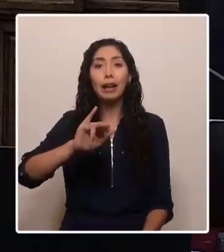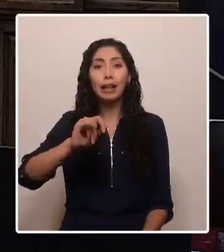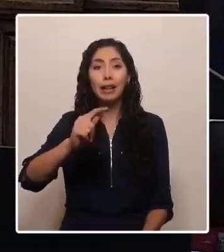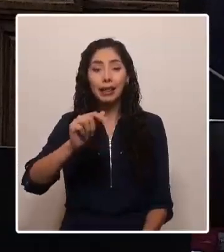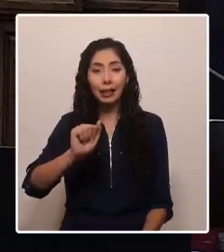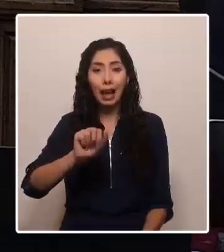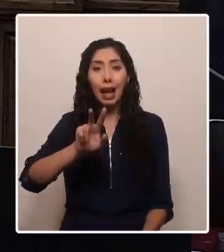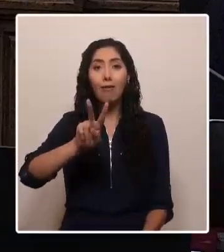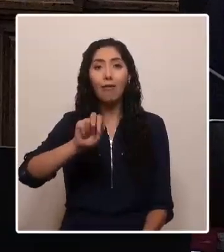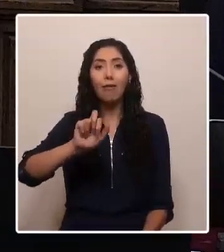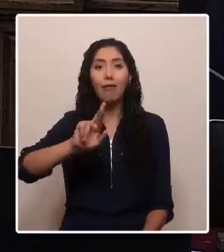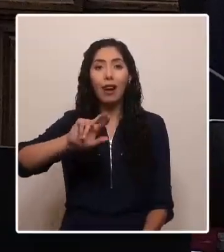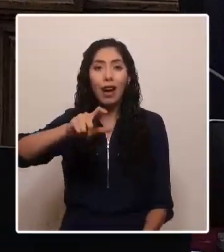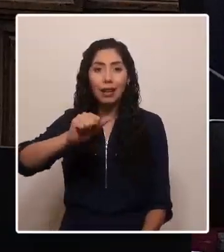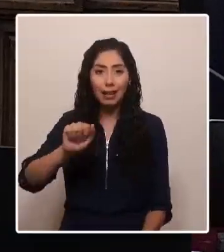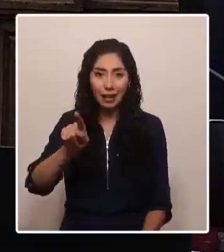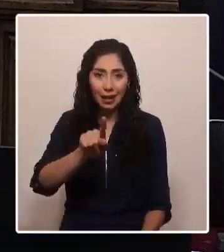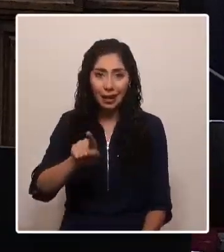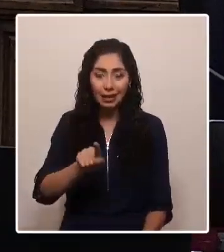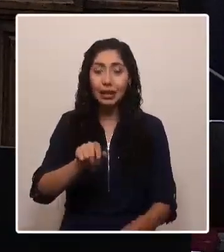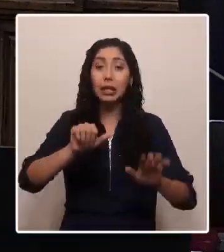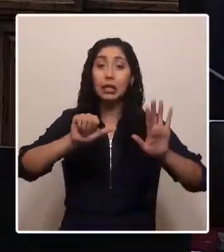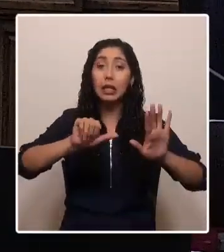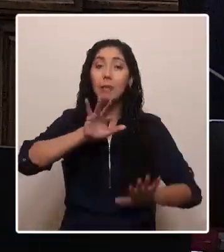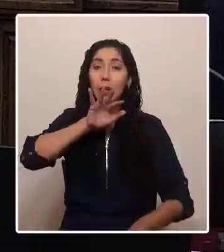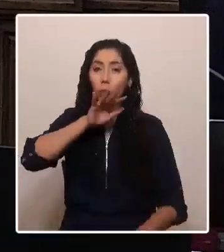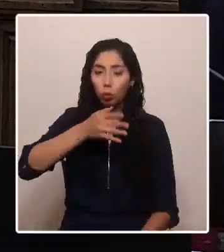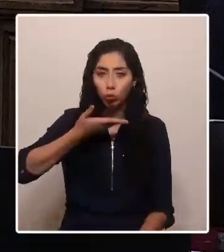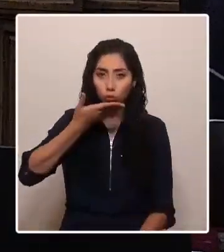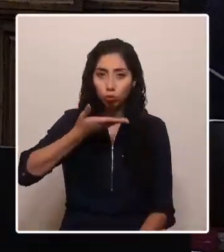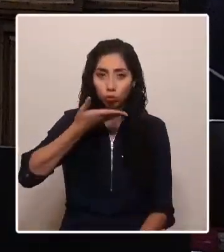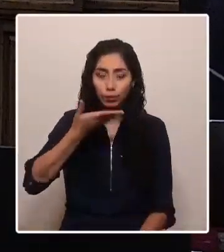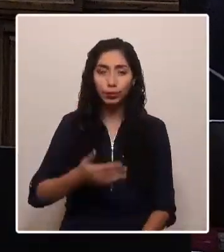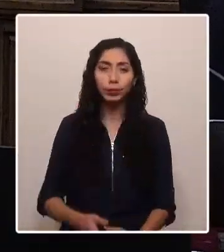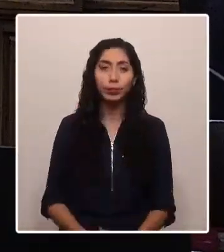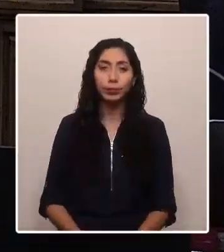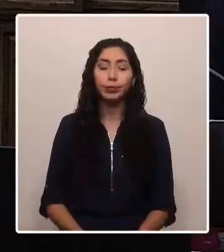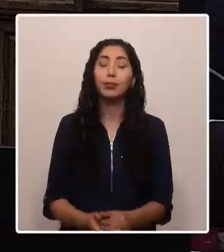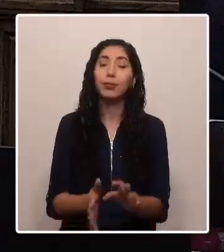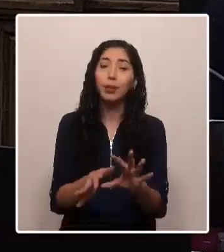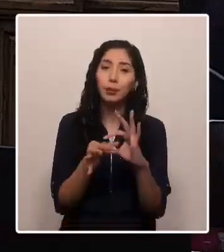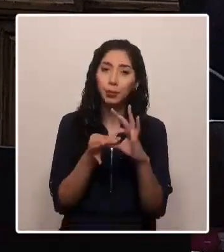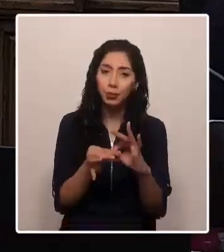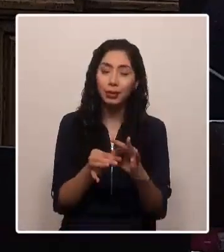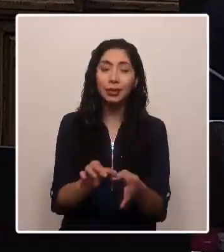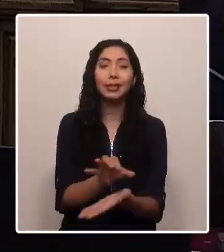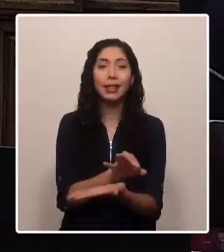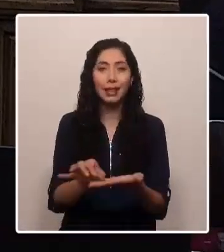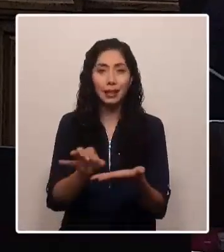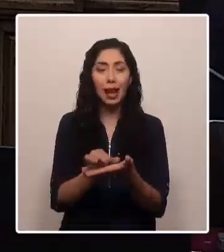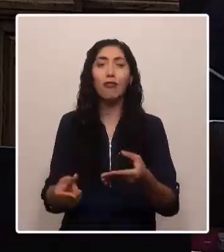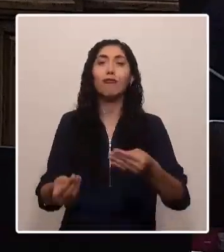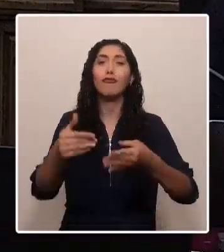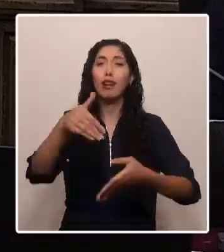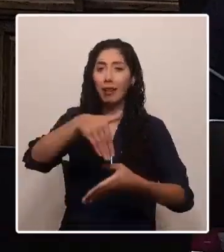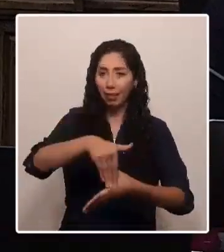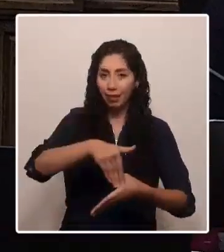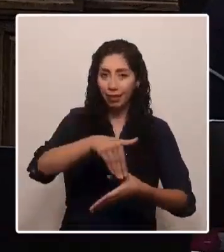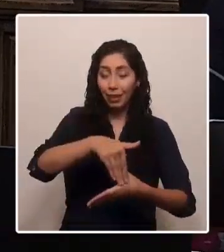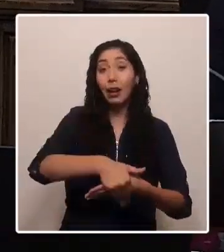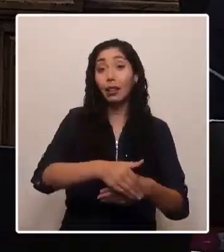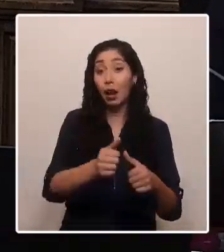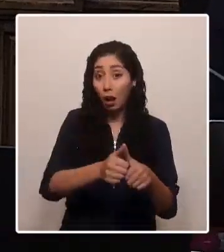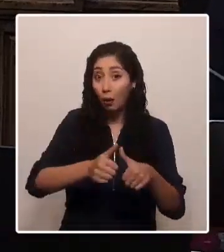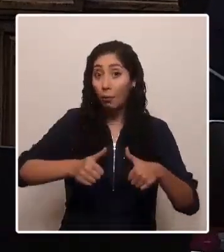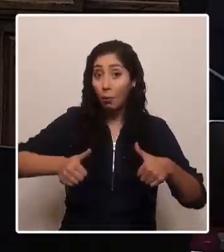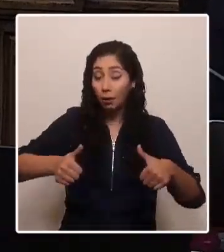la palabra hasta por 6 minutos, convencional Margarita Vargas. Muchas gracias, secretario. Muy buenas tardes a la mesa,